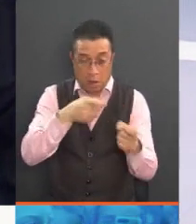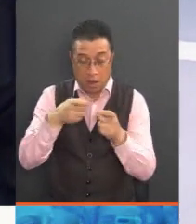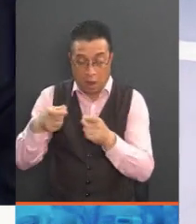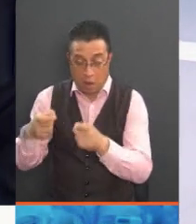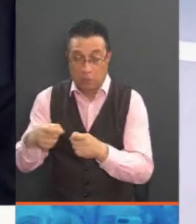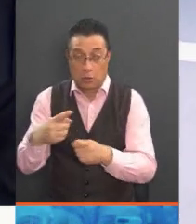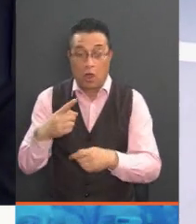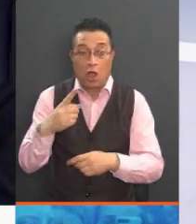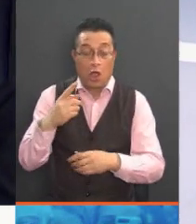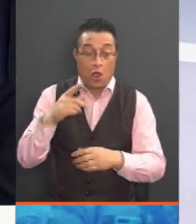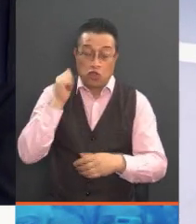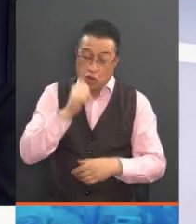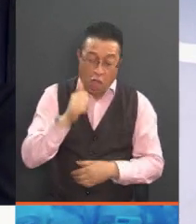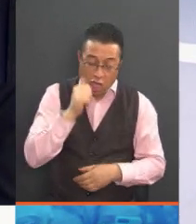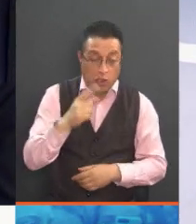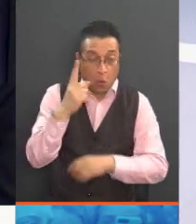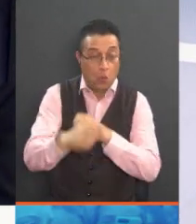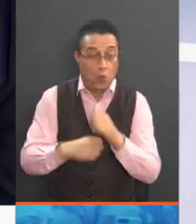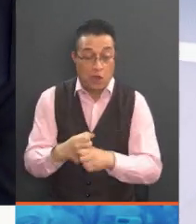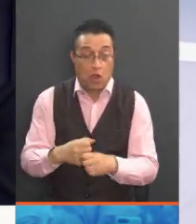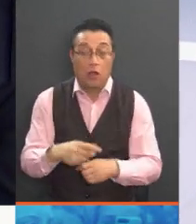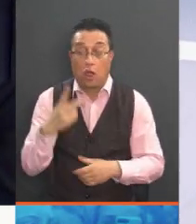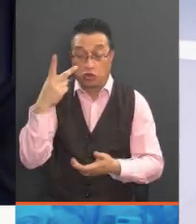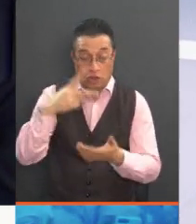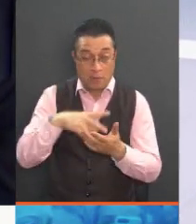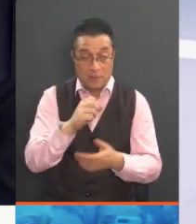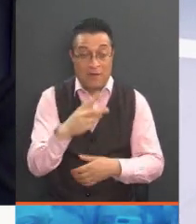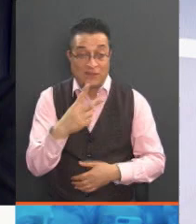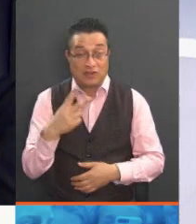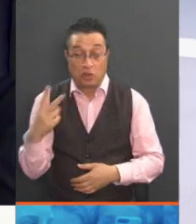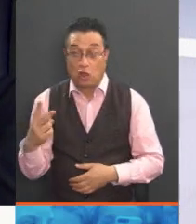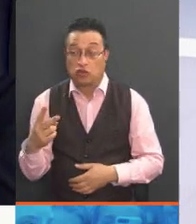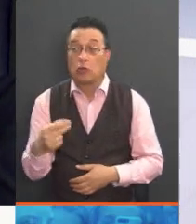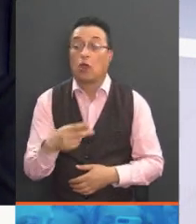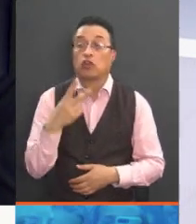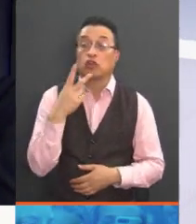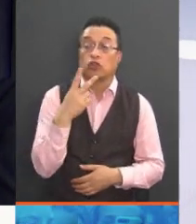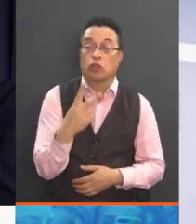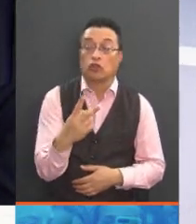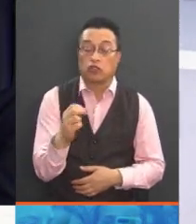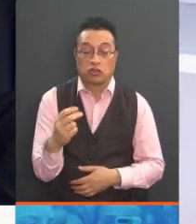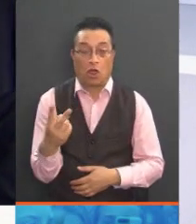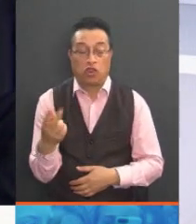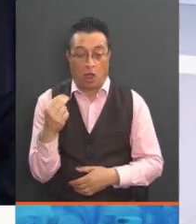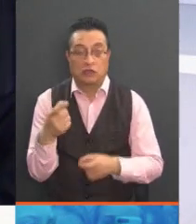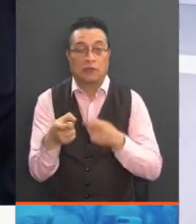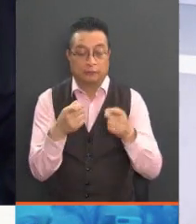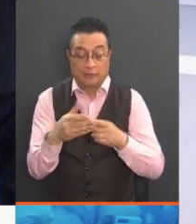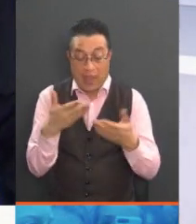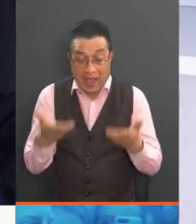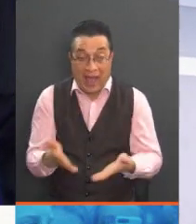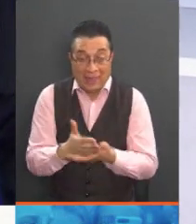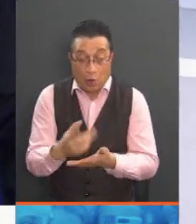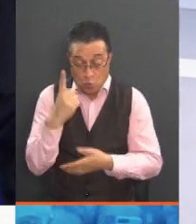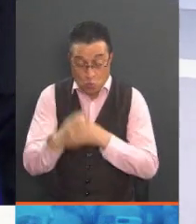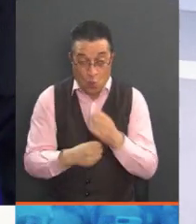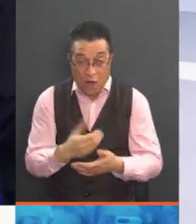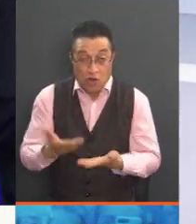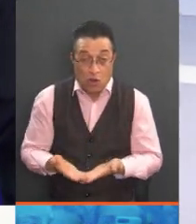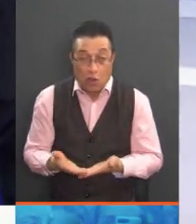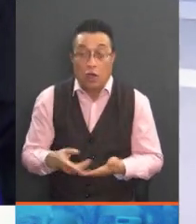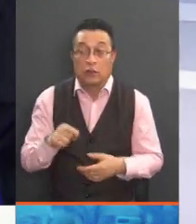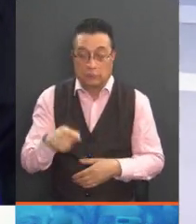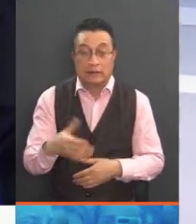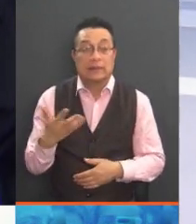año. Y el año 2022, este año en curso, 212 tiroteos. Saque esa cuenta porque lo que